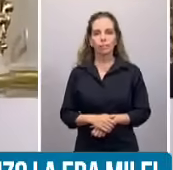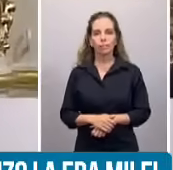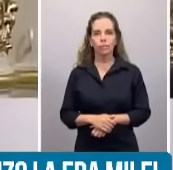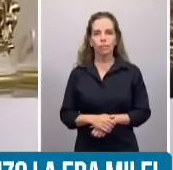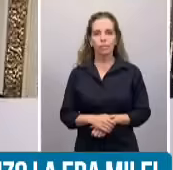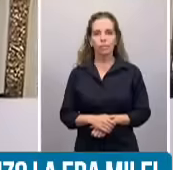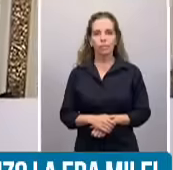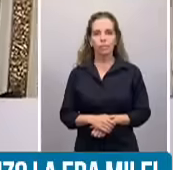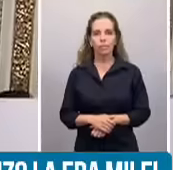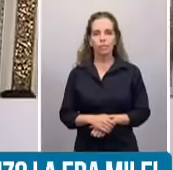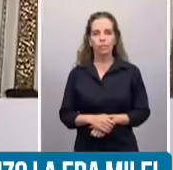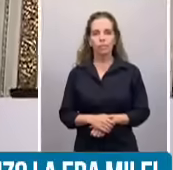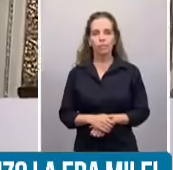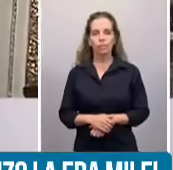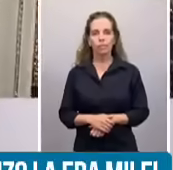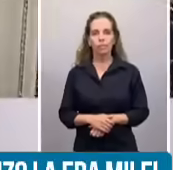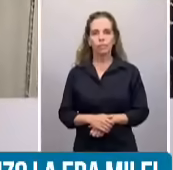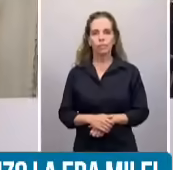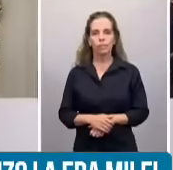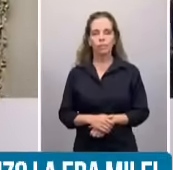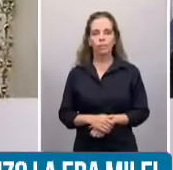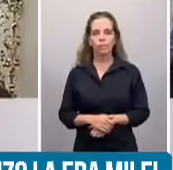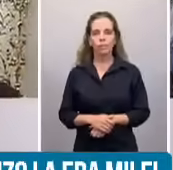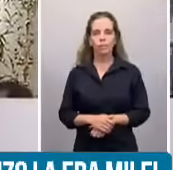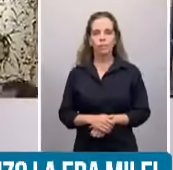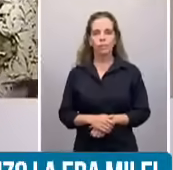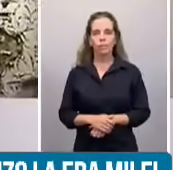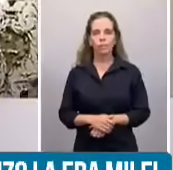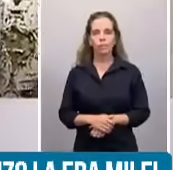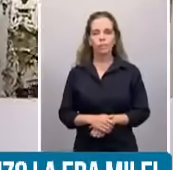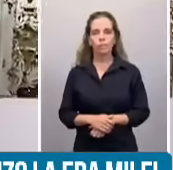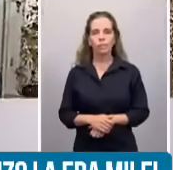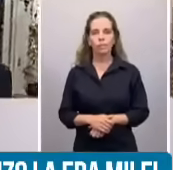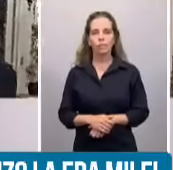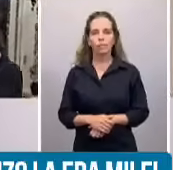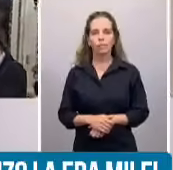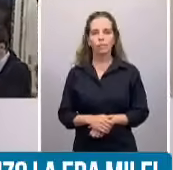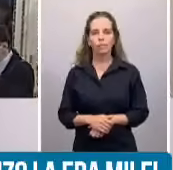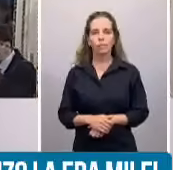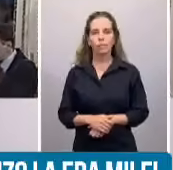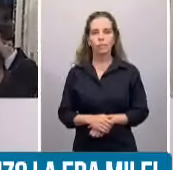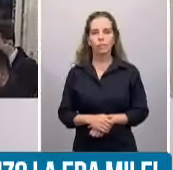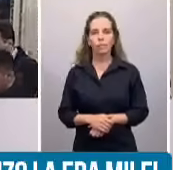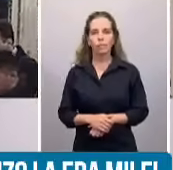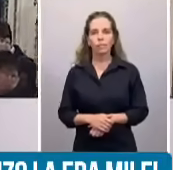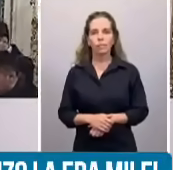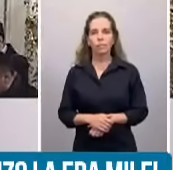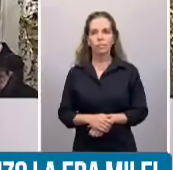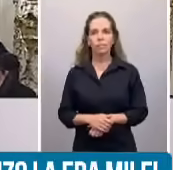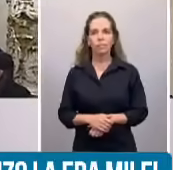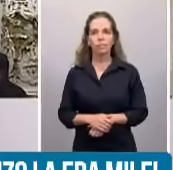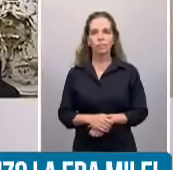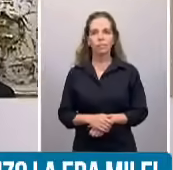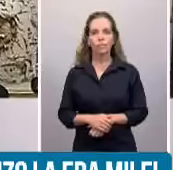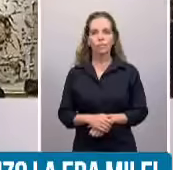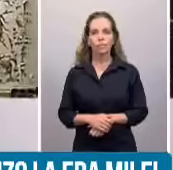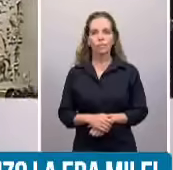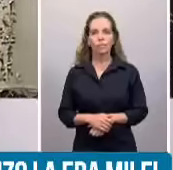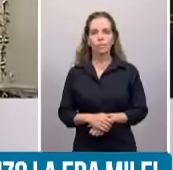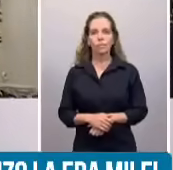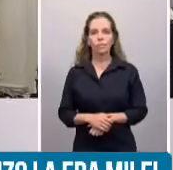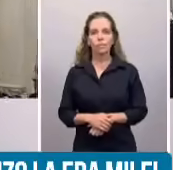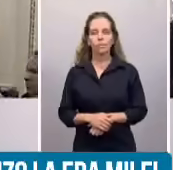el presidente de Ucrania. Boric estaba sentado junto a él y lo veíamos. Ahora, Ernesto, ¿qué va a pasar con respecto a lo que es las